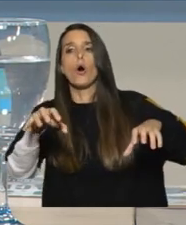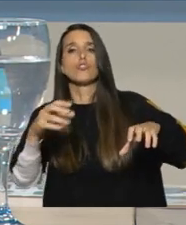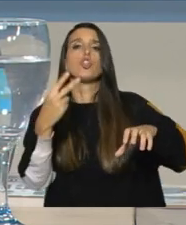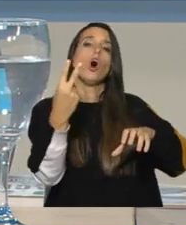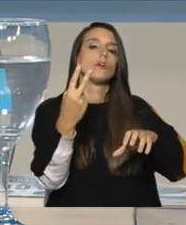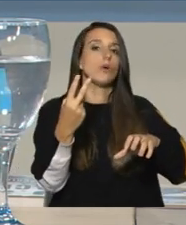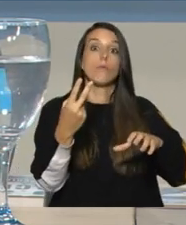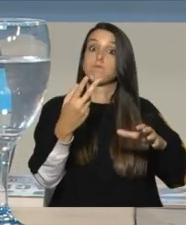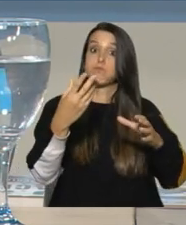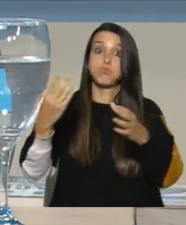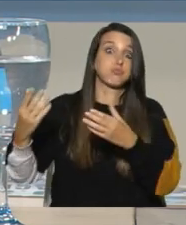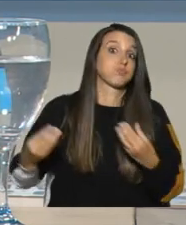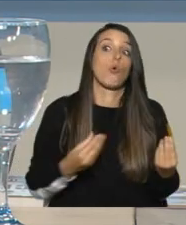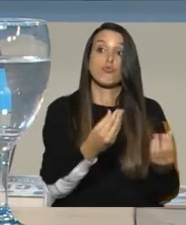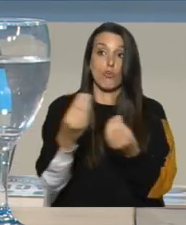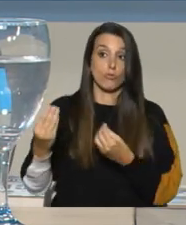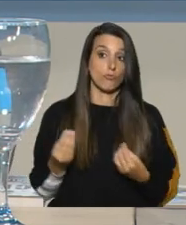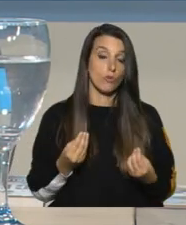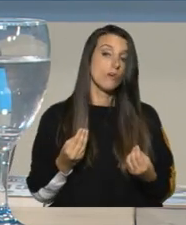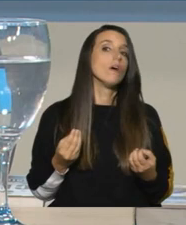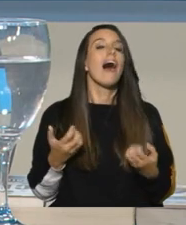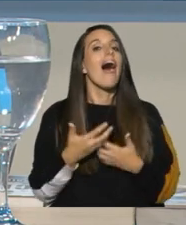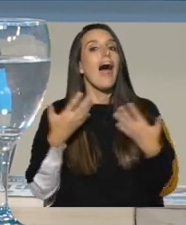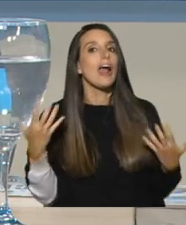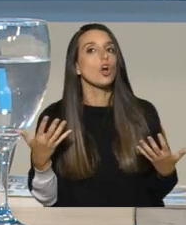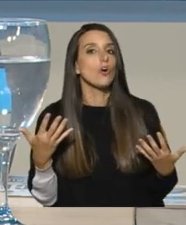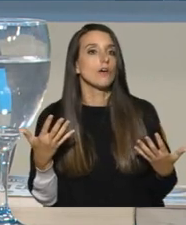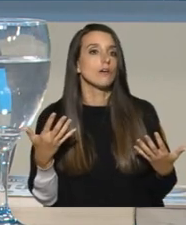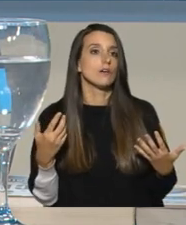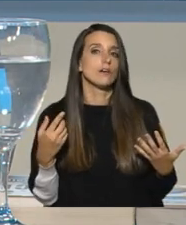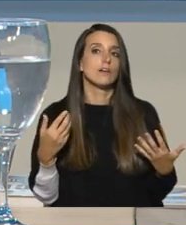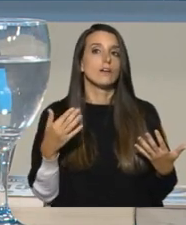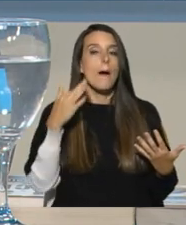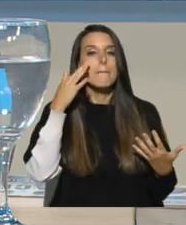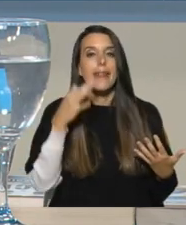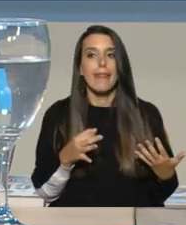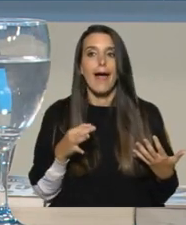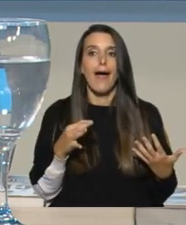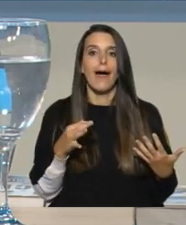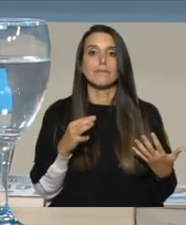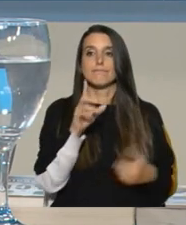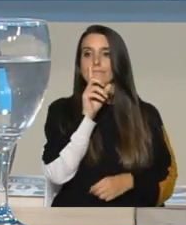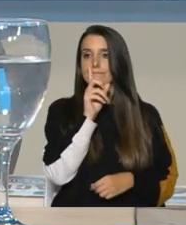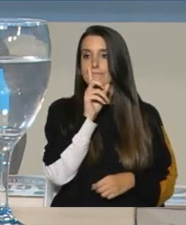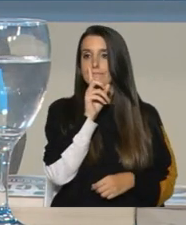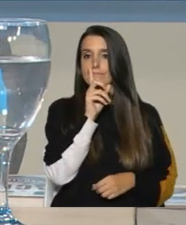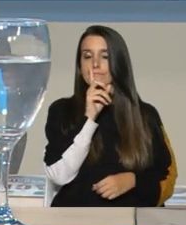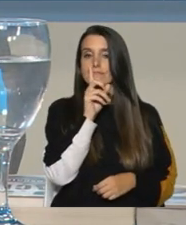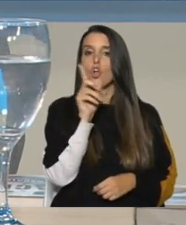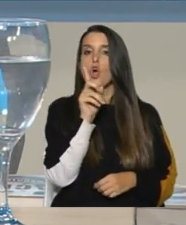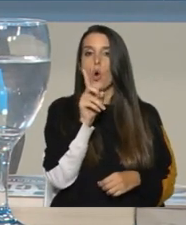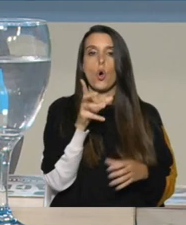demonios. Y por algo es que la verdad se ha enterrado tantos años. Ya no por la